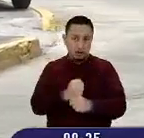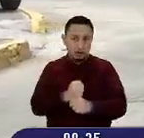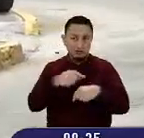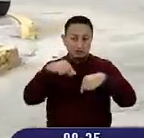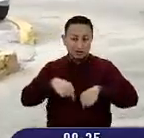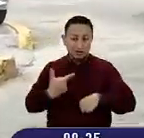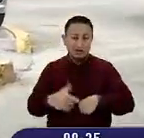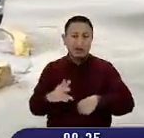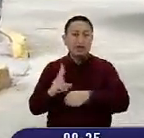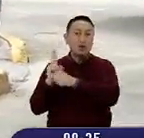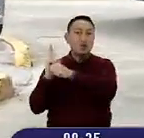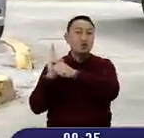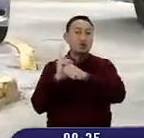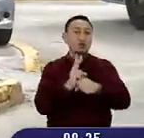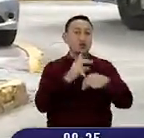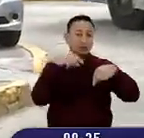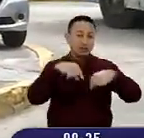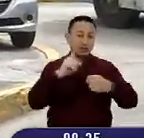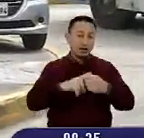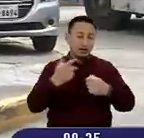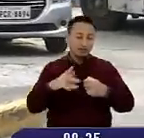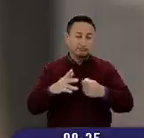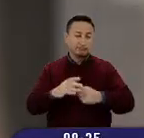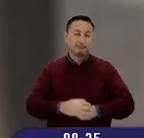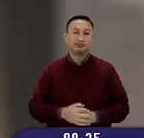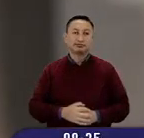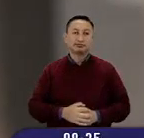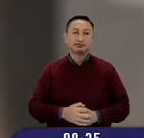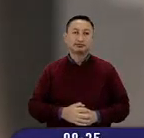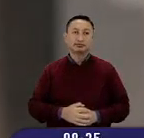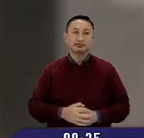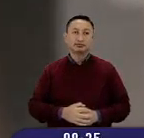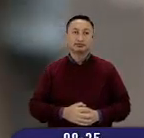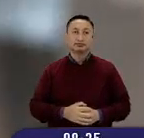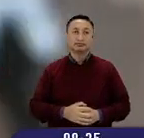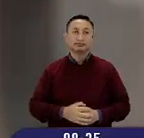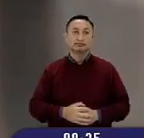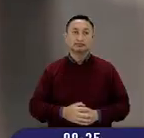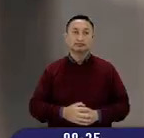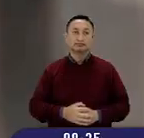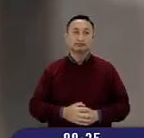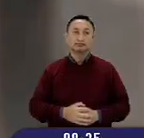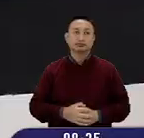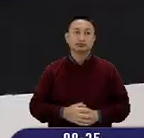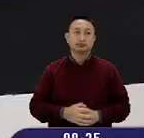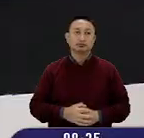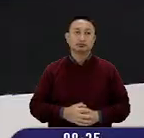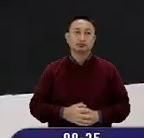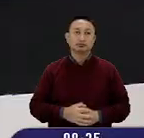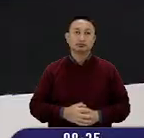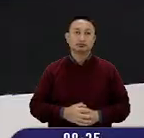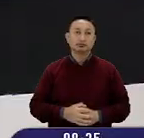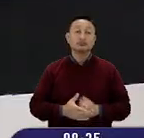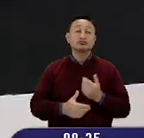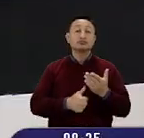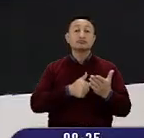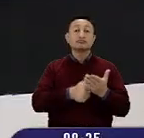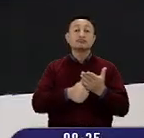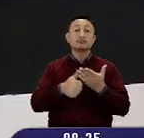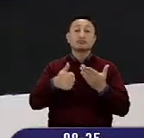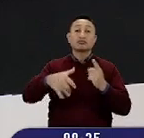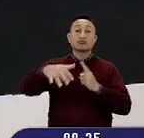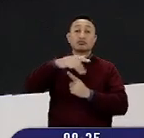los buses eléctricos estarán operativos. Informó Priscila Cadena. El Ministerio del Ambiente,